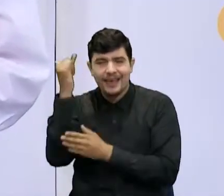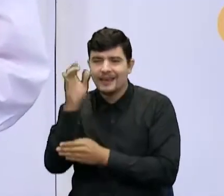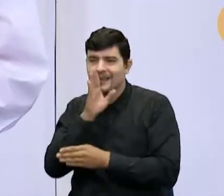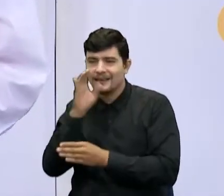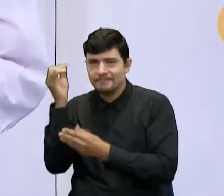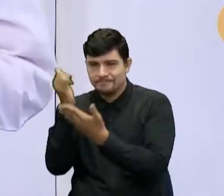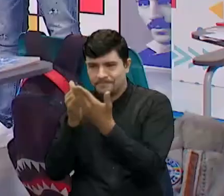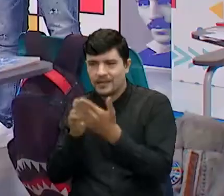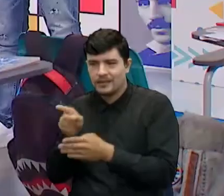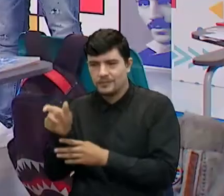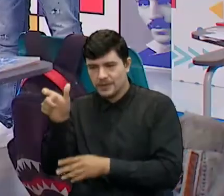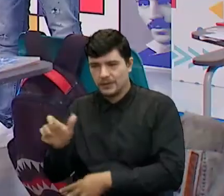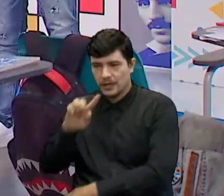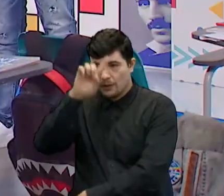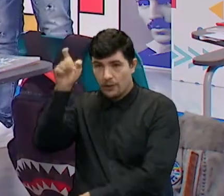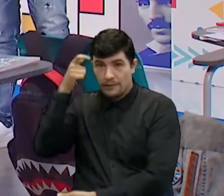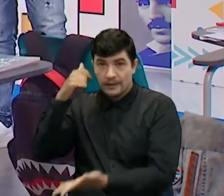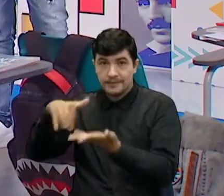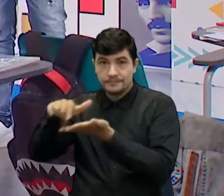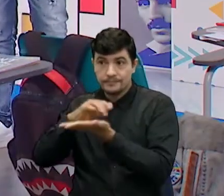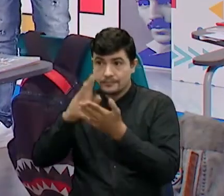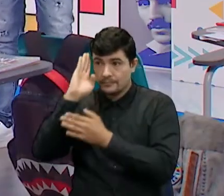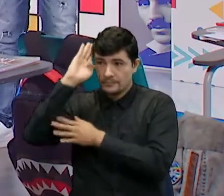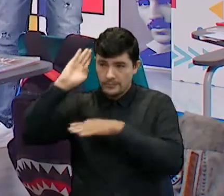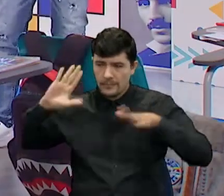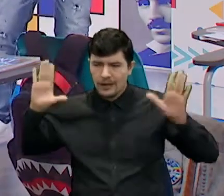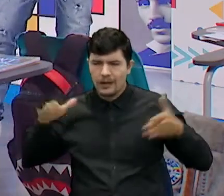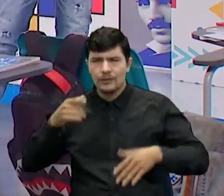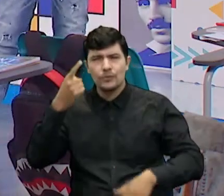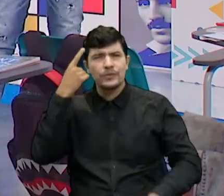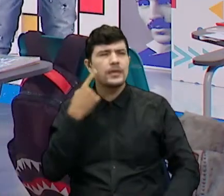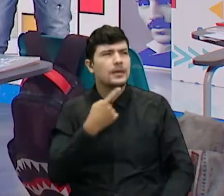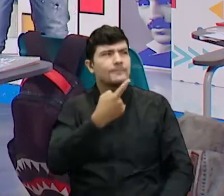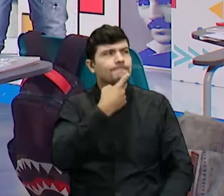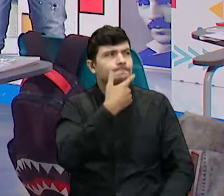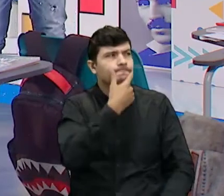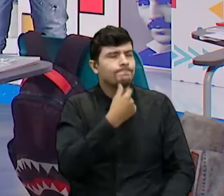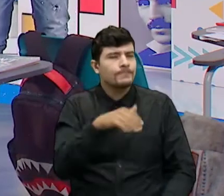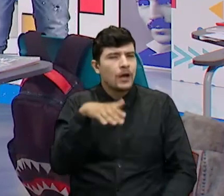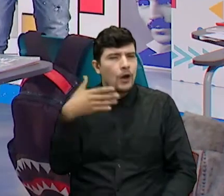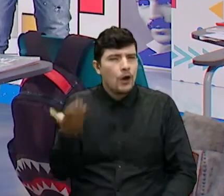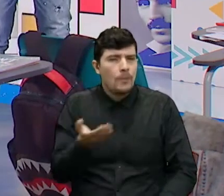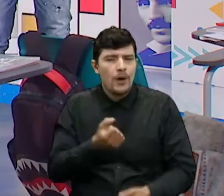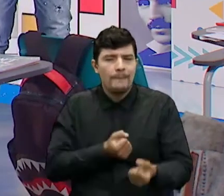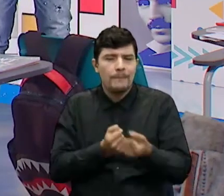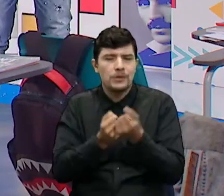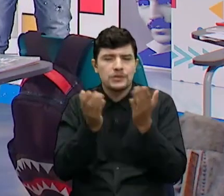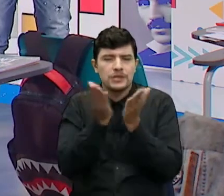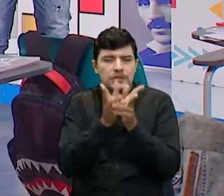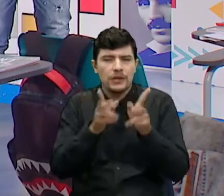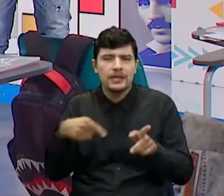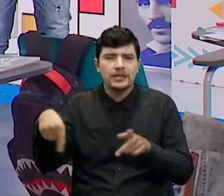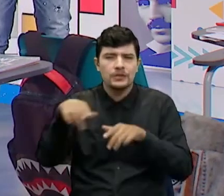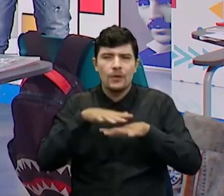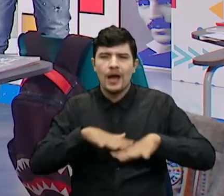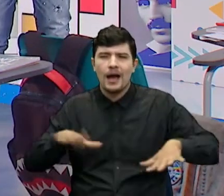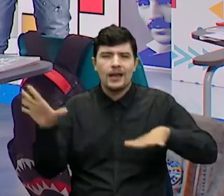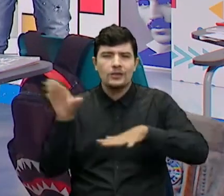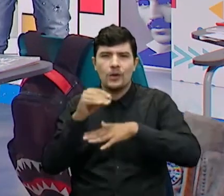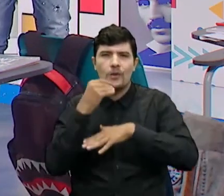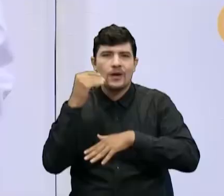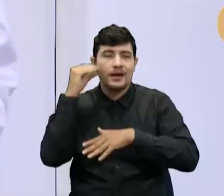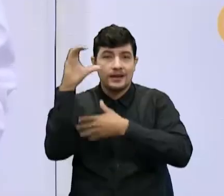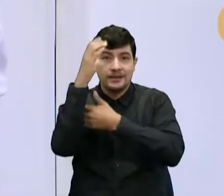gobernador De Santander Mauricio Aguilar Quien un día dijo Oiga, ¿cómo podemos Hacer que la educación Llegue a todos Los hogares colombianos?